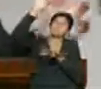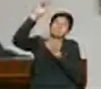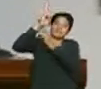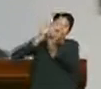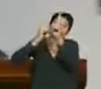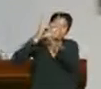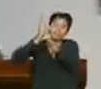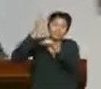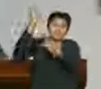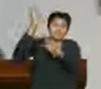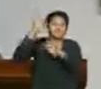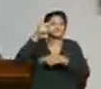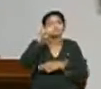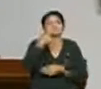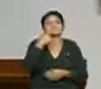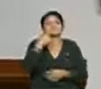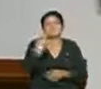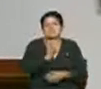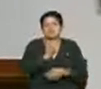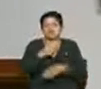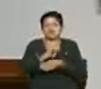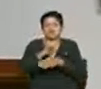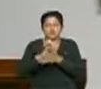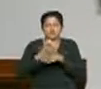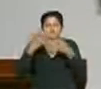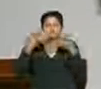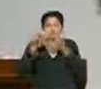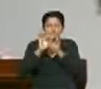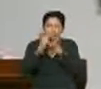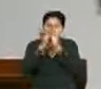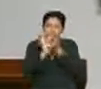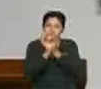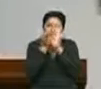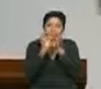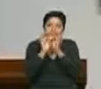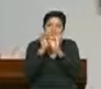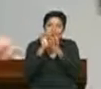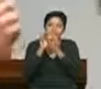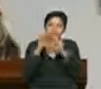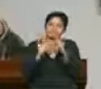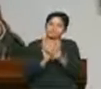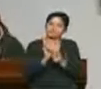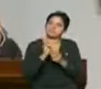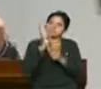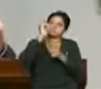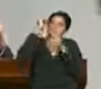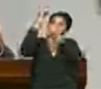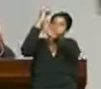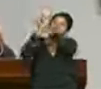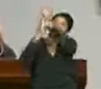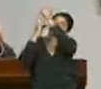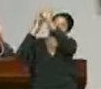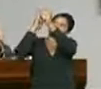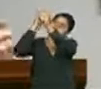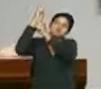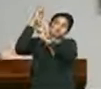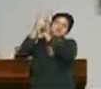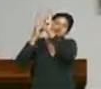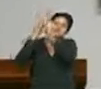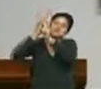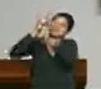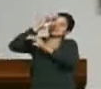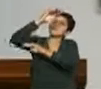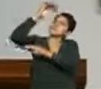la fabricación de un satélite ecuatoriano hecho de forma mancomunada entre la Universidad del Suroeste de